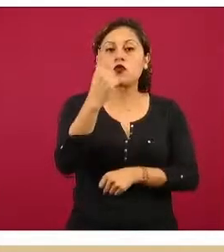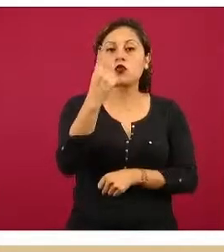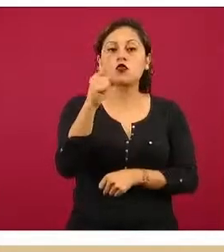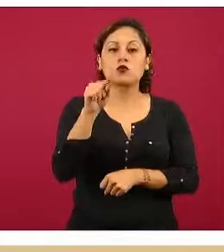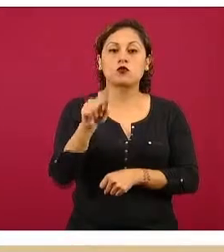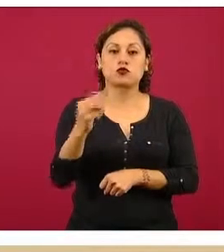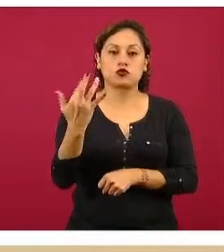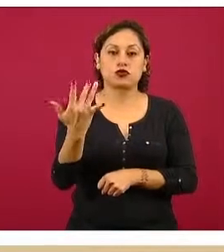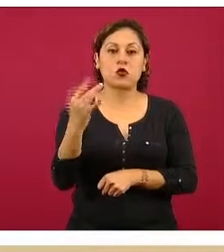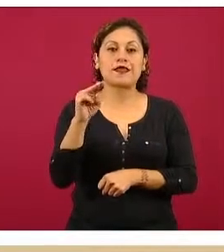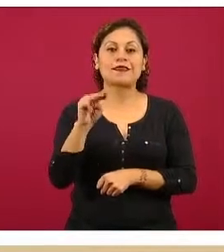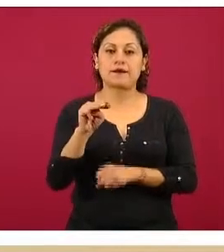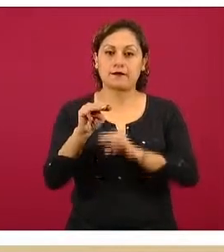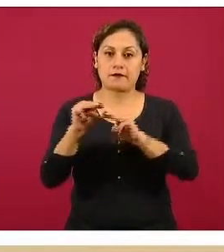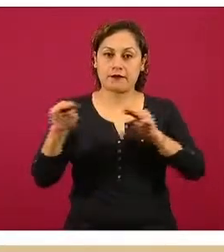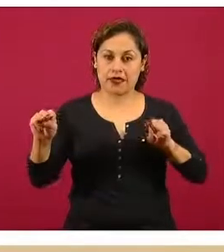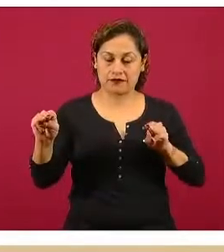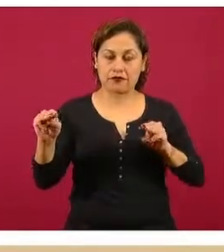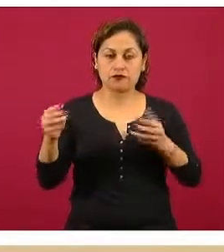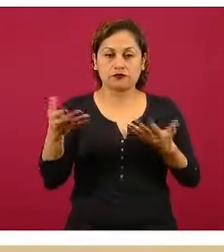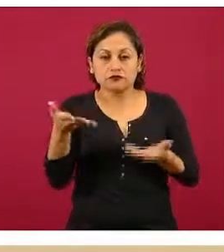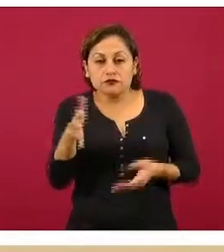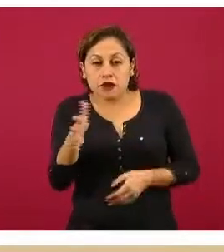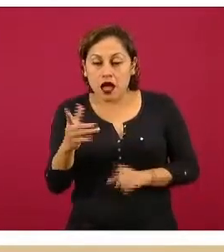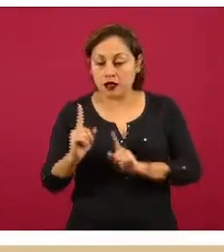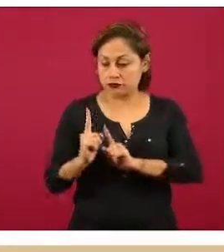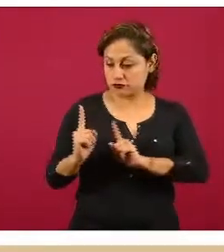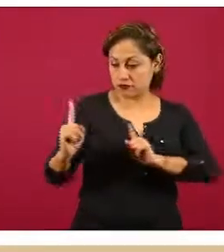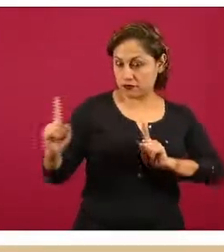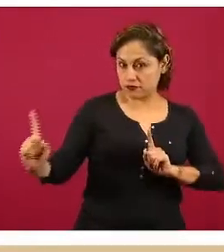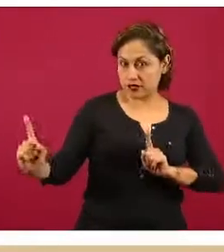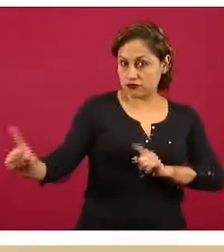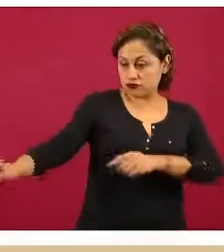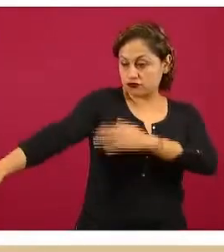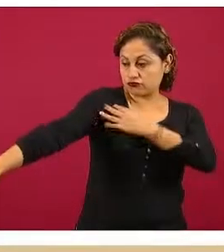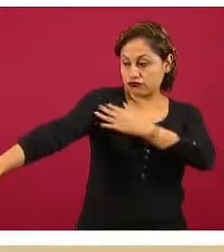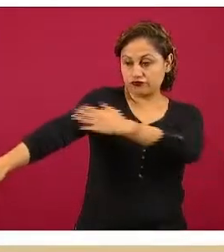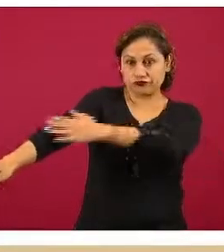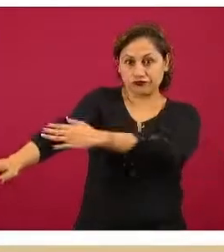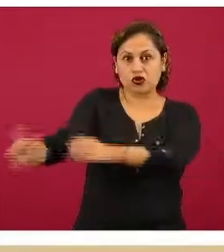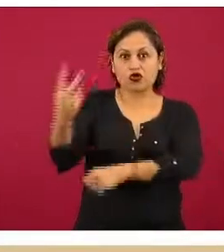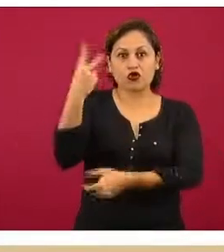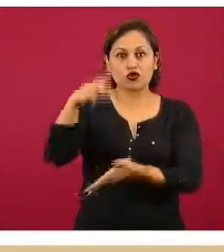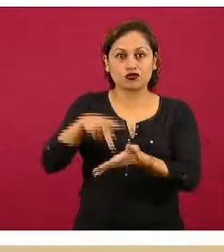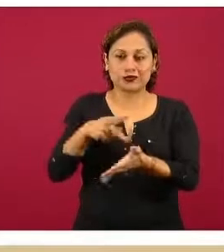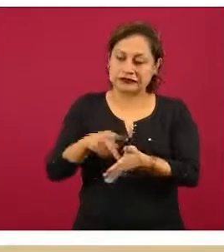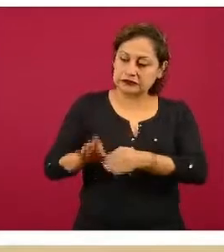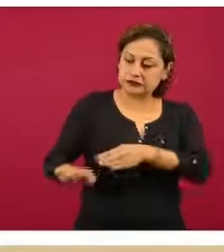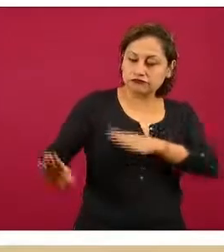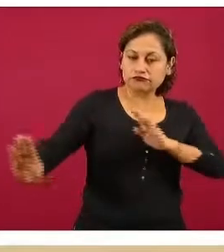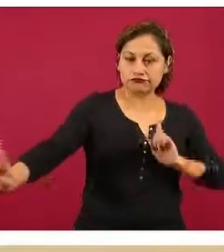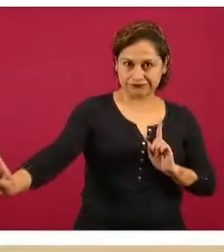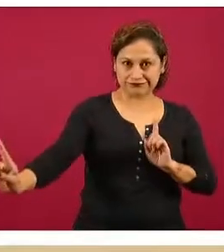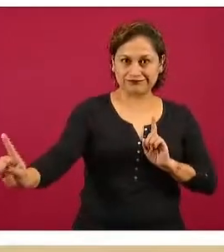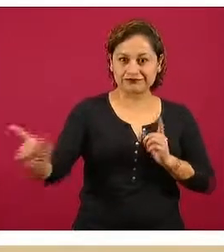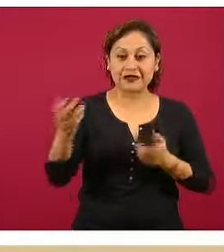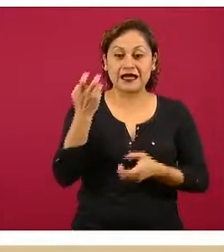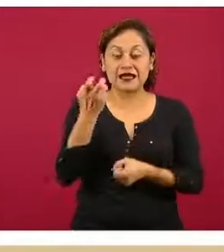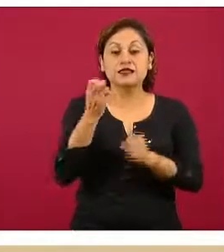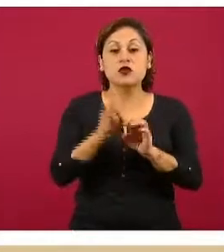1.50 metros. Esto es más o menos una distancia de 2 brazos, pero esto es también fundamental.